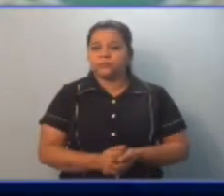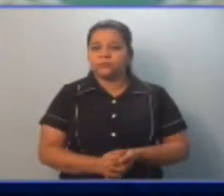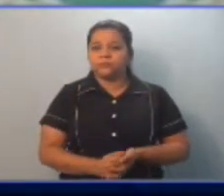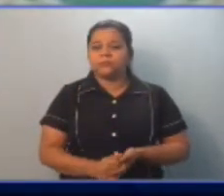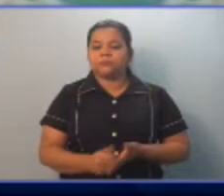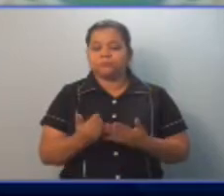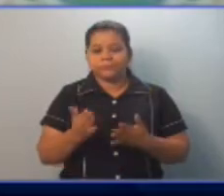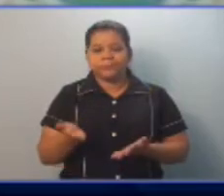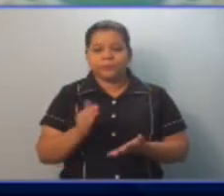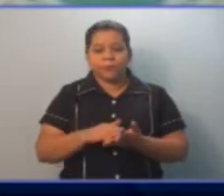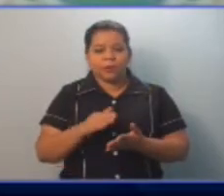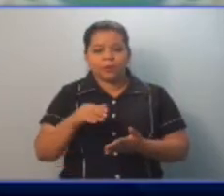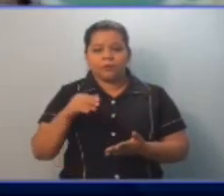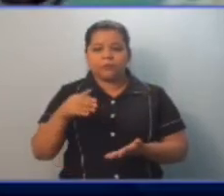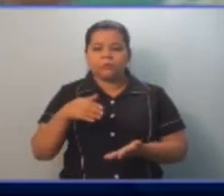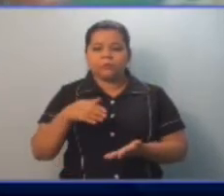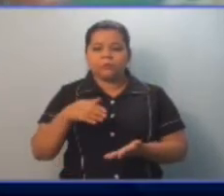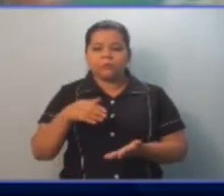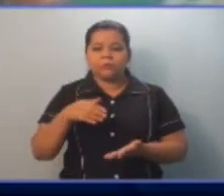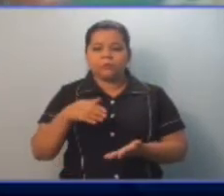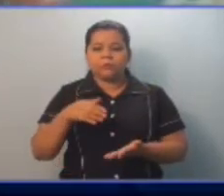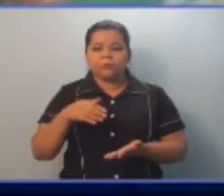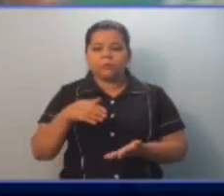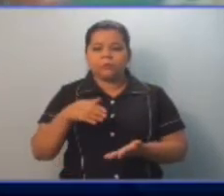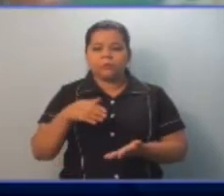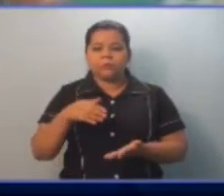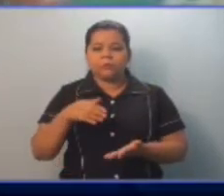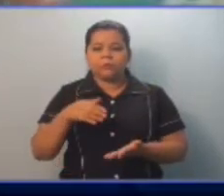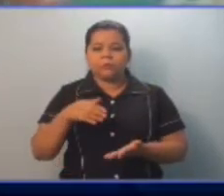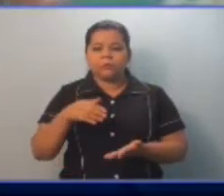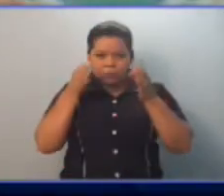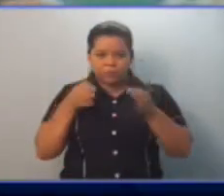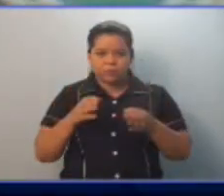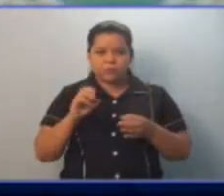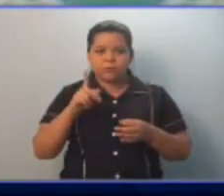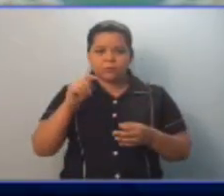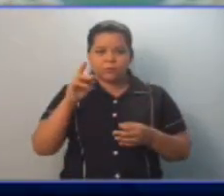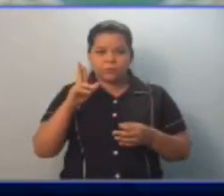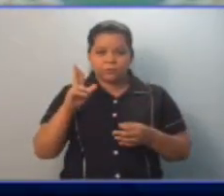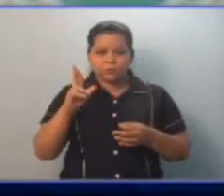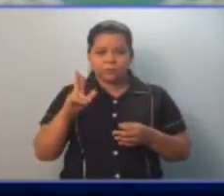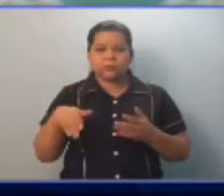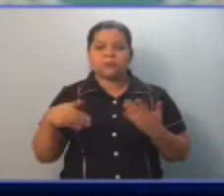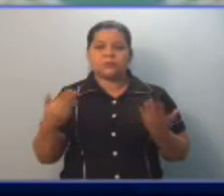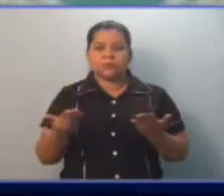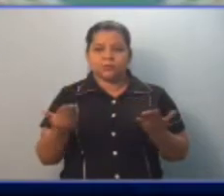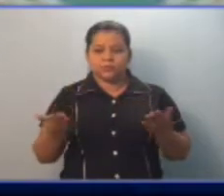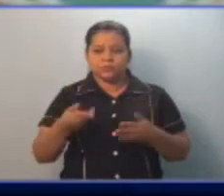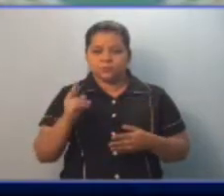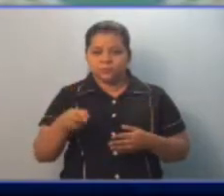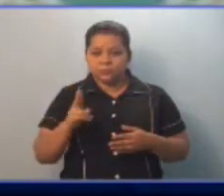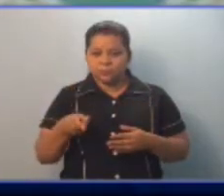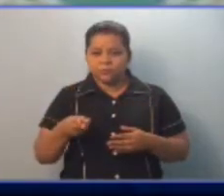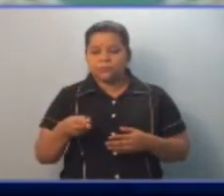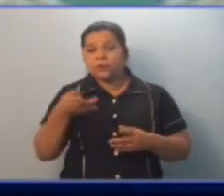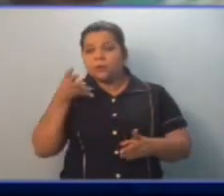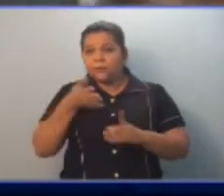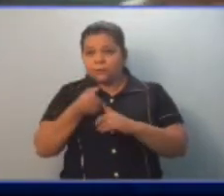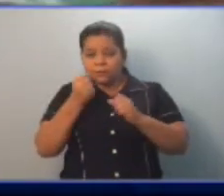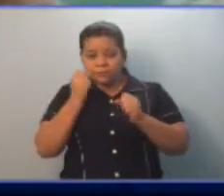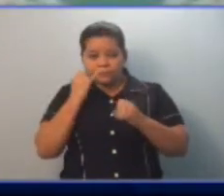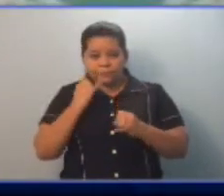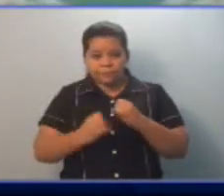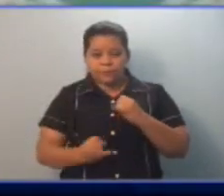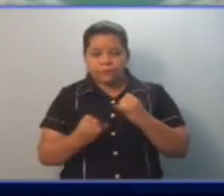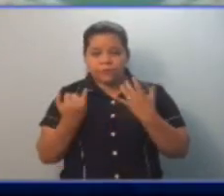resolvieran la recusación, lo que hicieron fue decretar la medida cautelar y volvieron a resolver el fondo del asunto, porque el fondo del asunto era